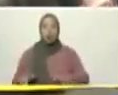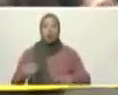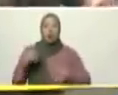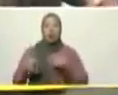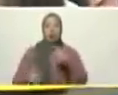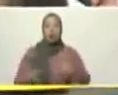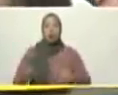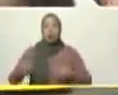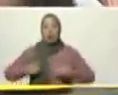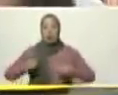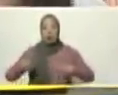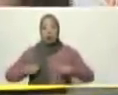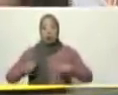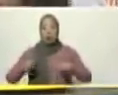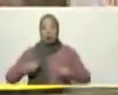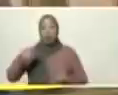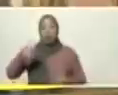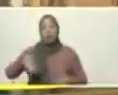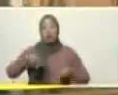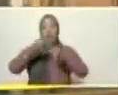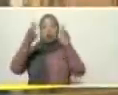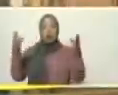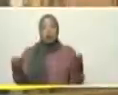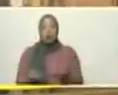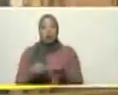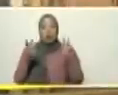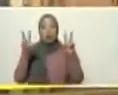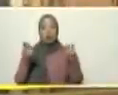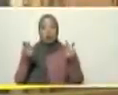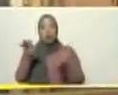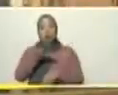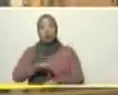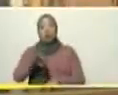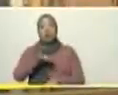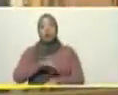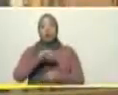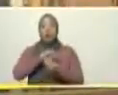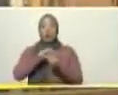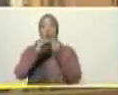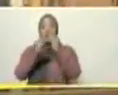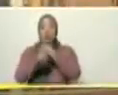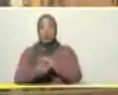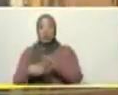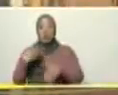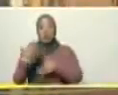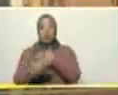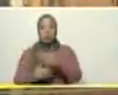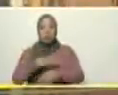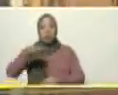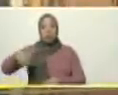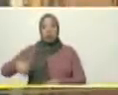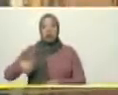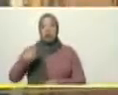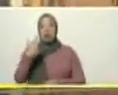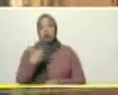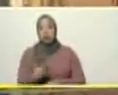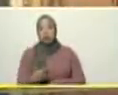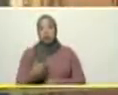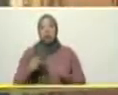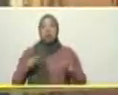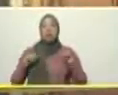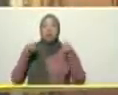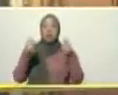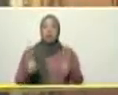Así es la vida, sobre todo estamos en una nueva época donde los cambios son acelerados. Nosotros estamos en las tres R entonces,